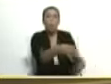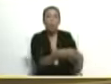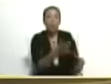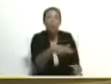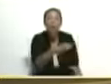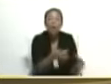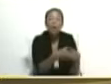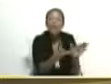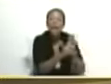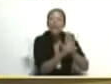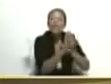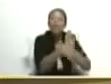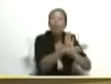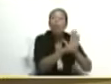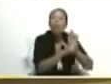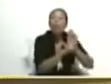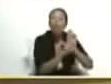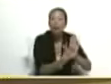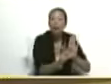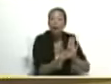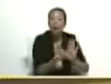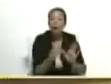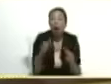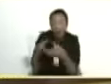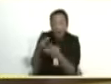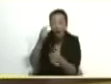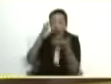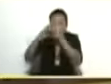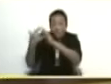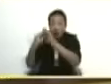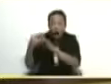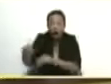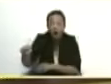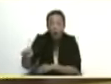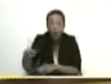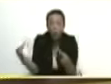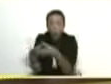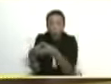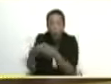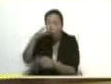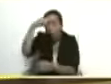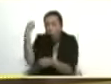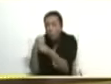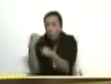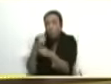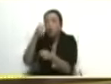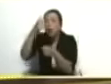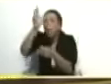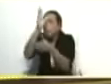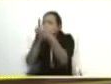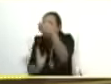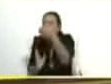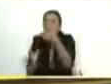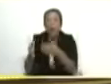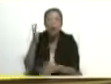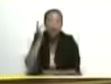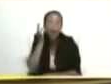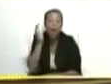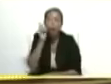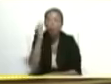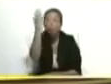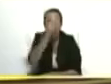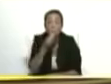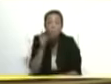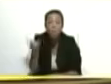¿Dónde se hacían las leyes? En el Amparo, con la clase obrera, con las mujeres, con la